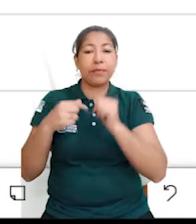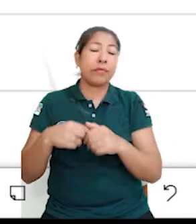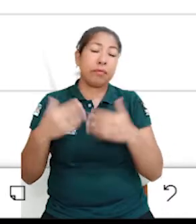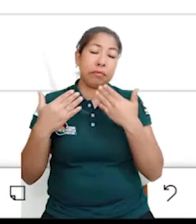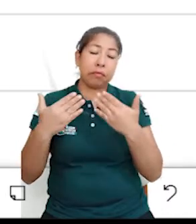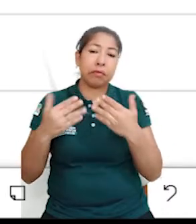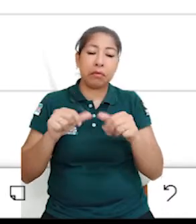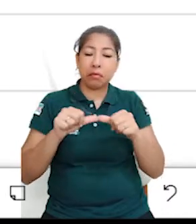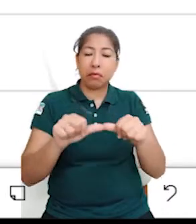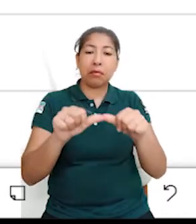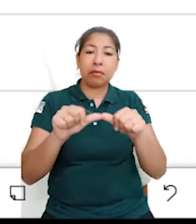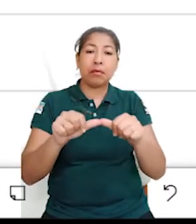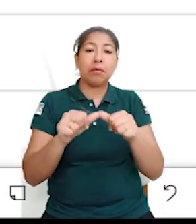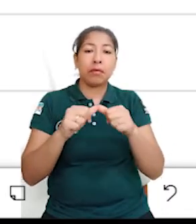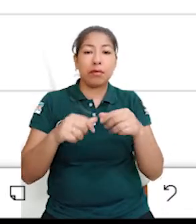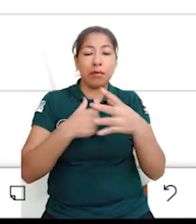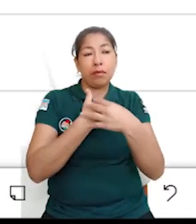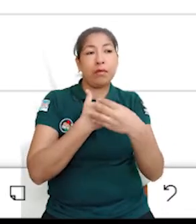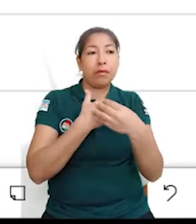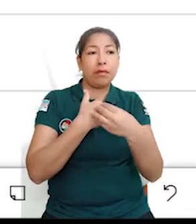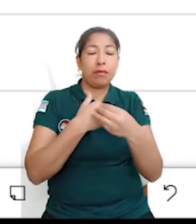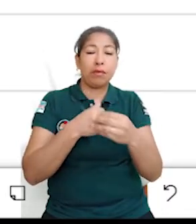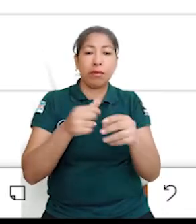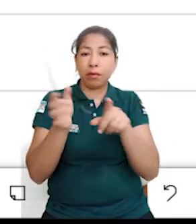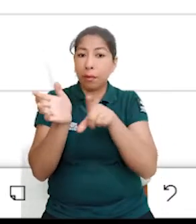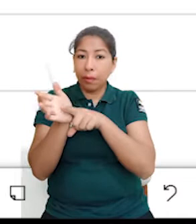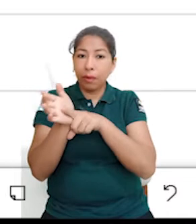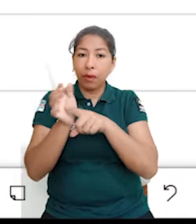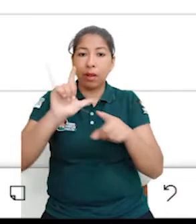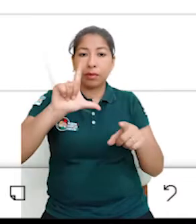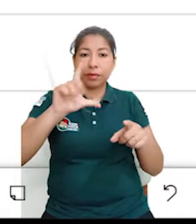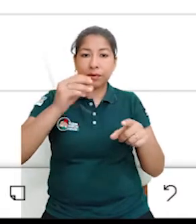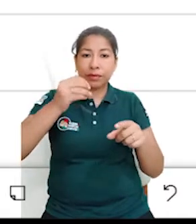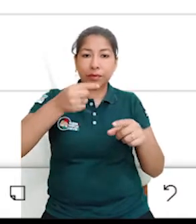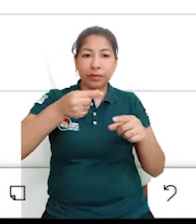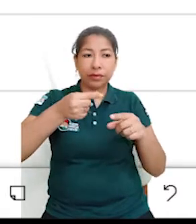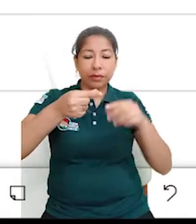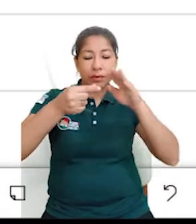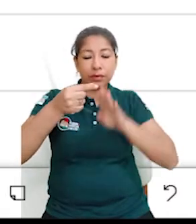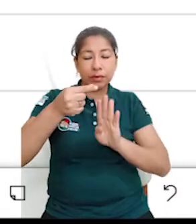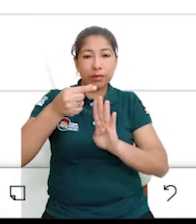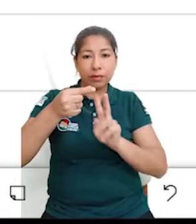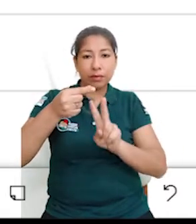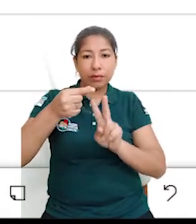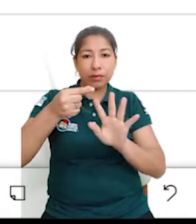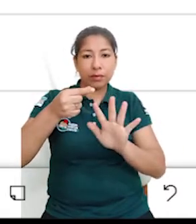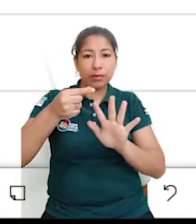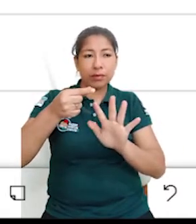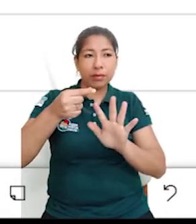seguimos copiando, menos logaritmo en base 25 de